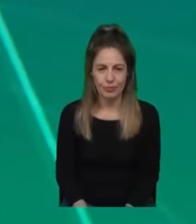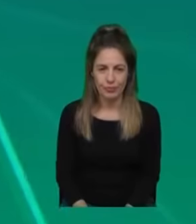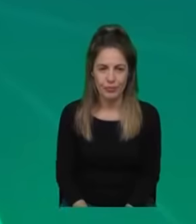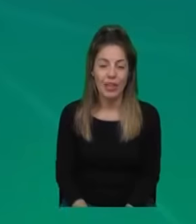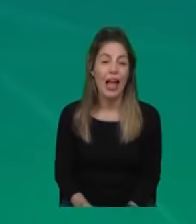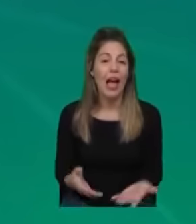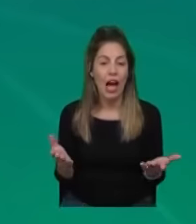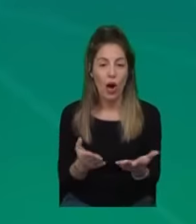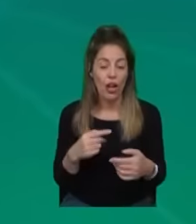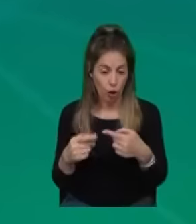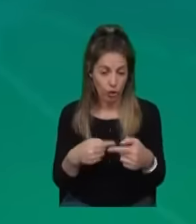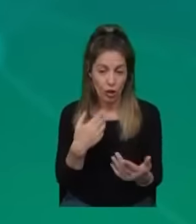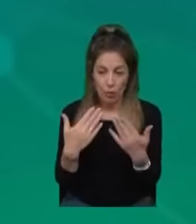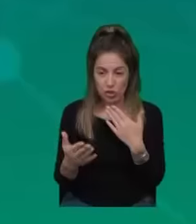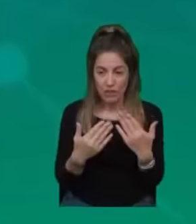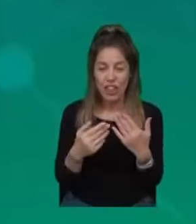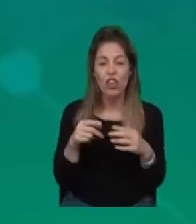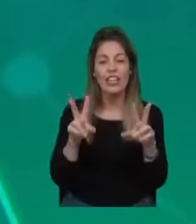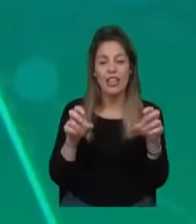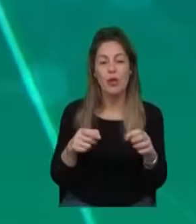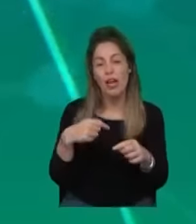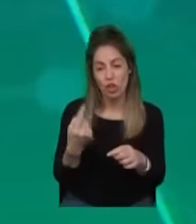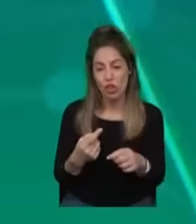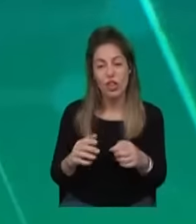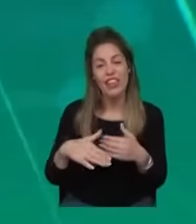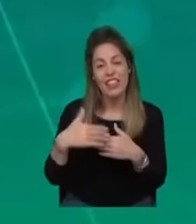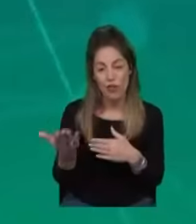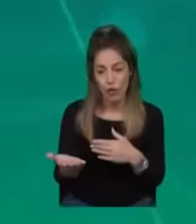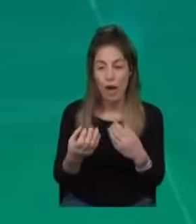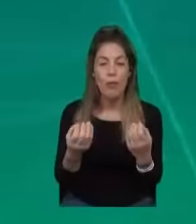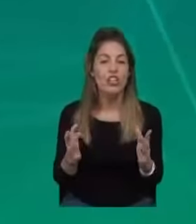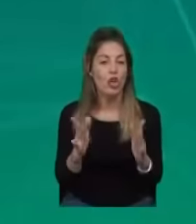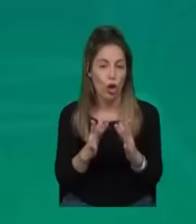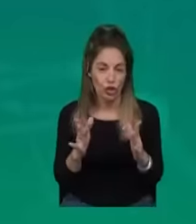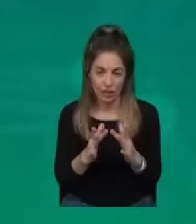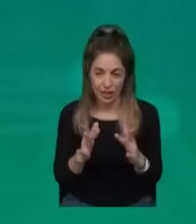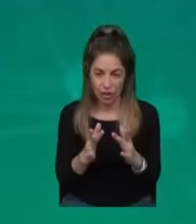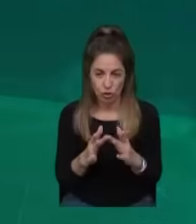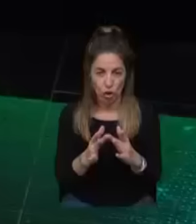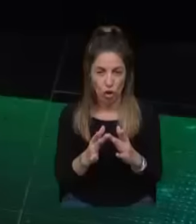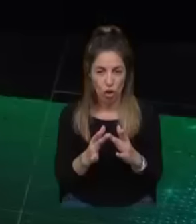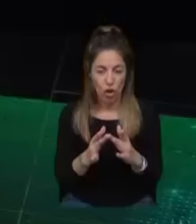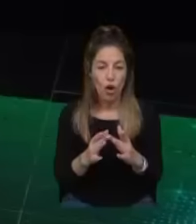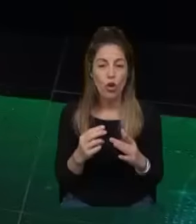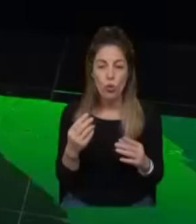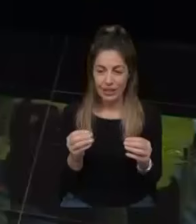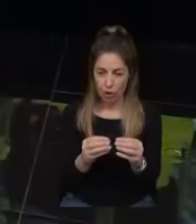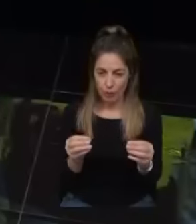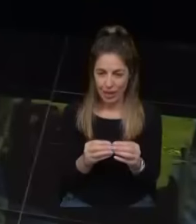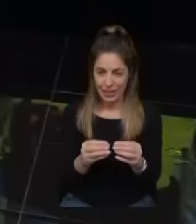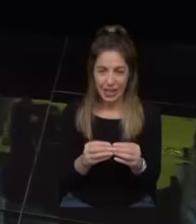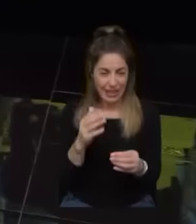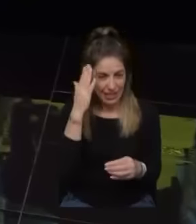Bueno, y vamos a seguir hablando de este y otros asuntos, pero ahora desde exteriores. Es por eso que ya tomamos contacto con el móvil de Abril Mederos. Abril, te